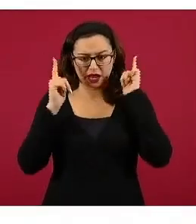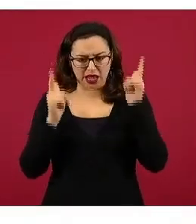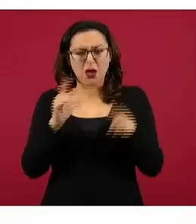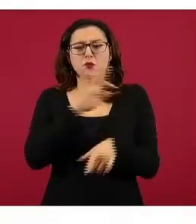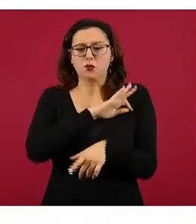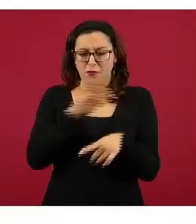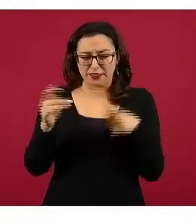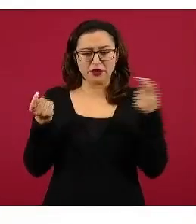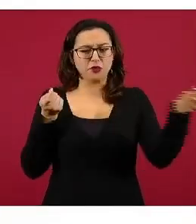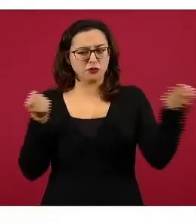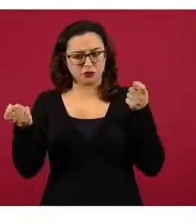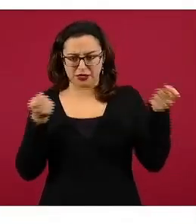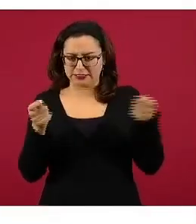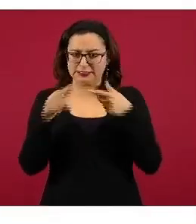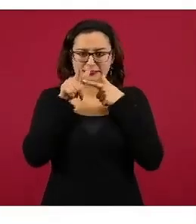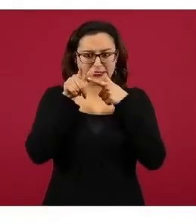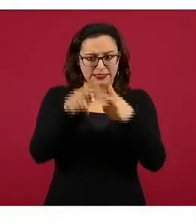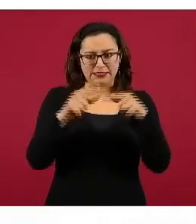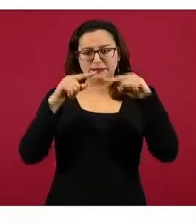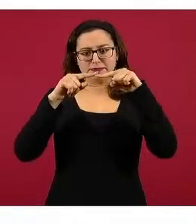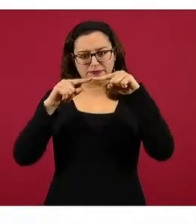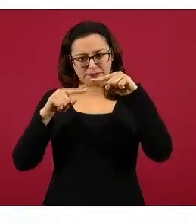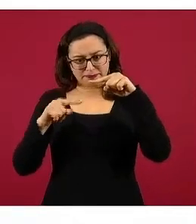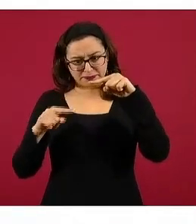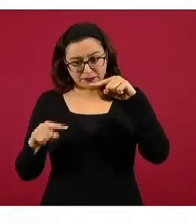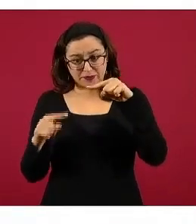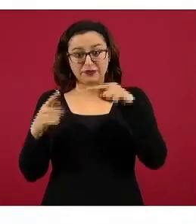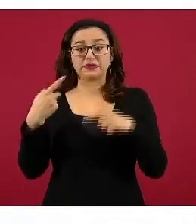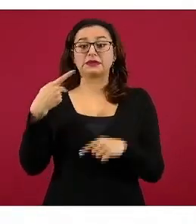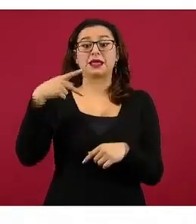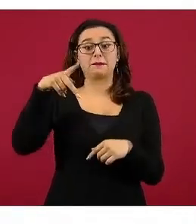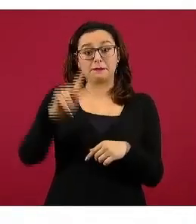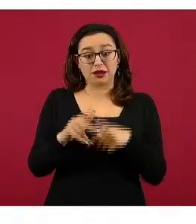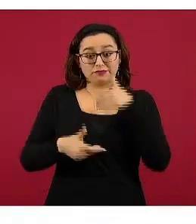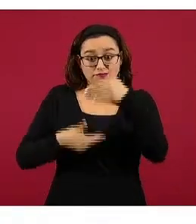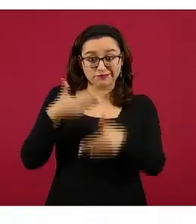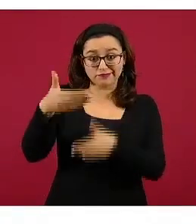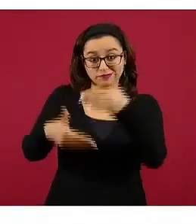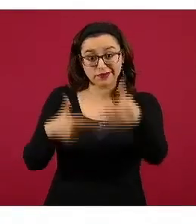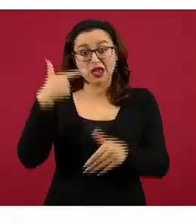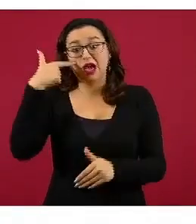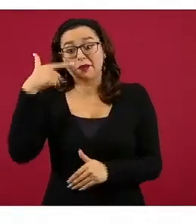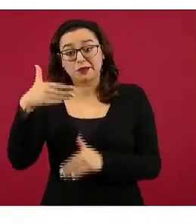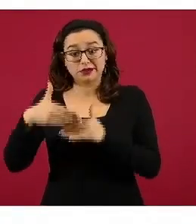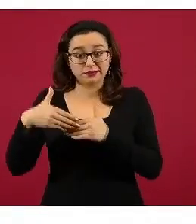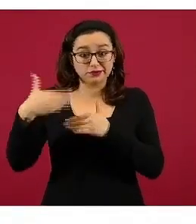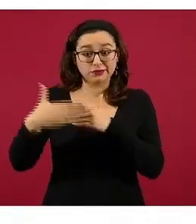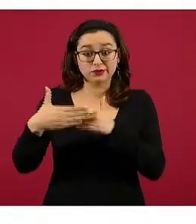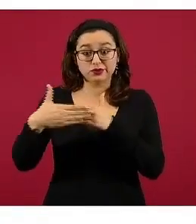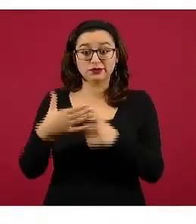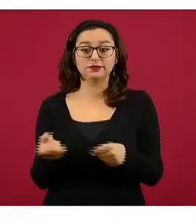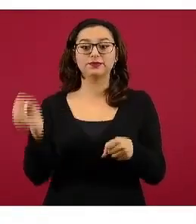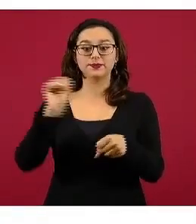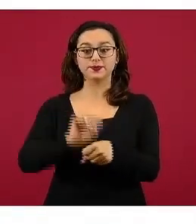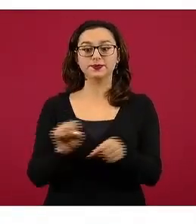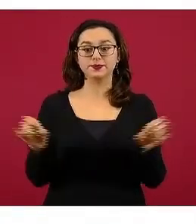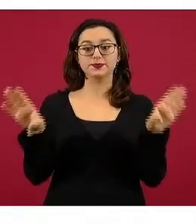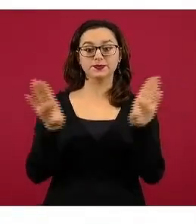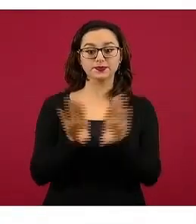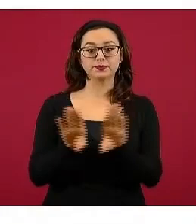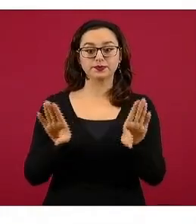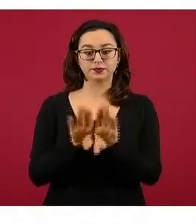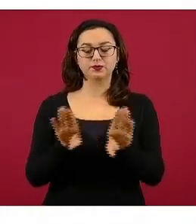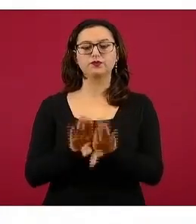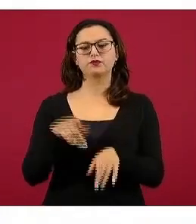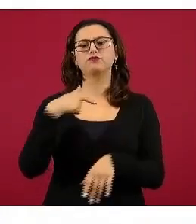va a mantener como descenso, pero va a ser muy importante ver la evolución de las próximas semanas y